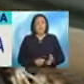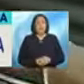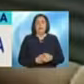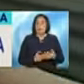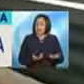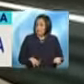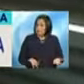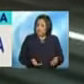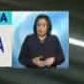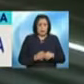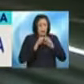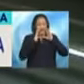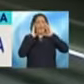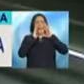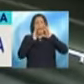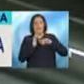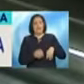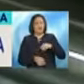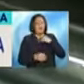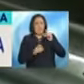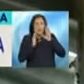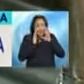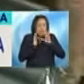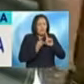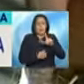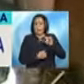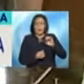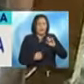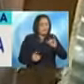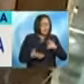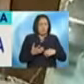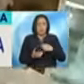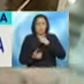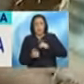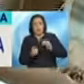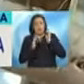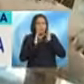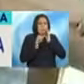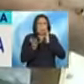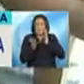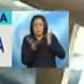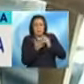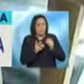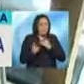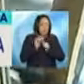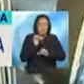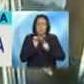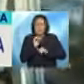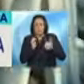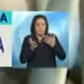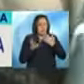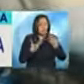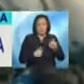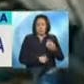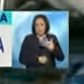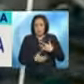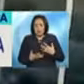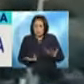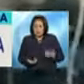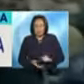Entonces, grita mi hijita, Lady, Lady, le dije, mi hijito grita, mamá, mamá, mis hermanitos, dijo.